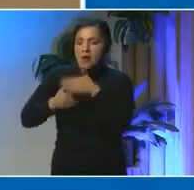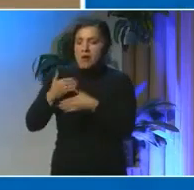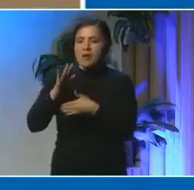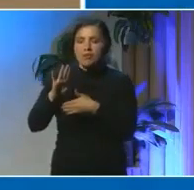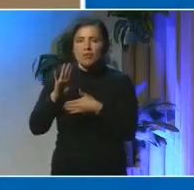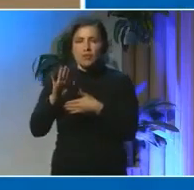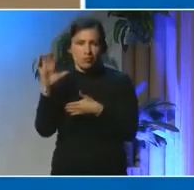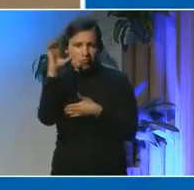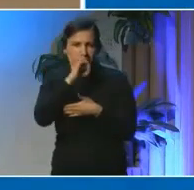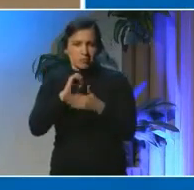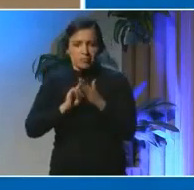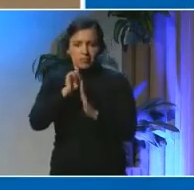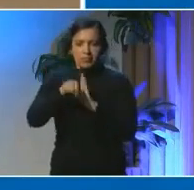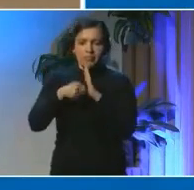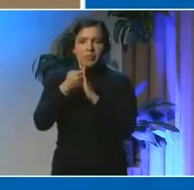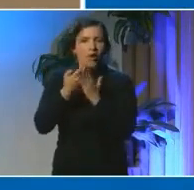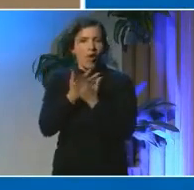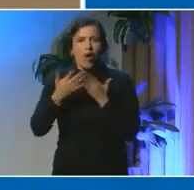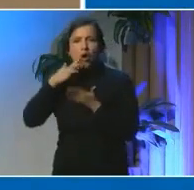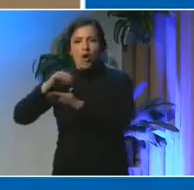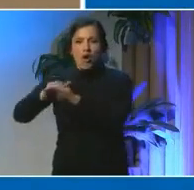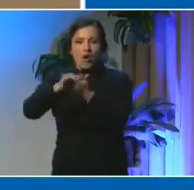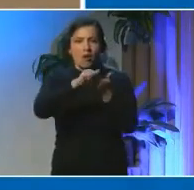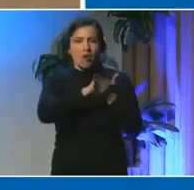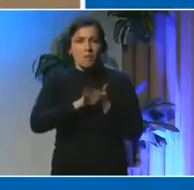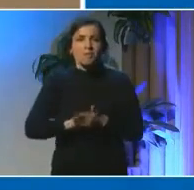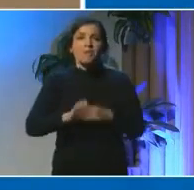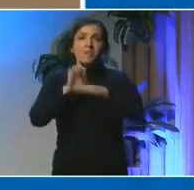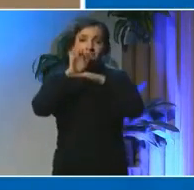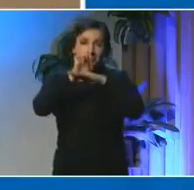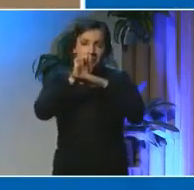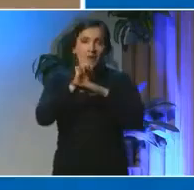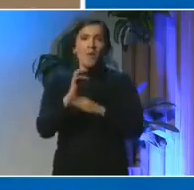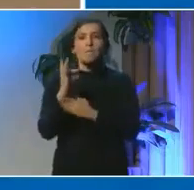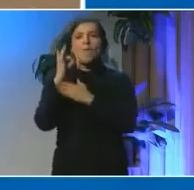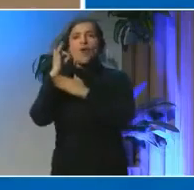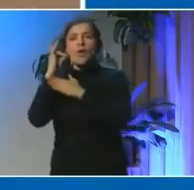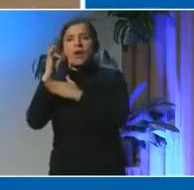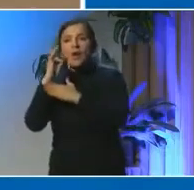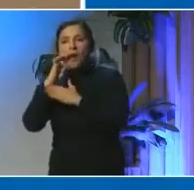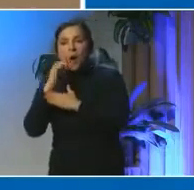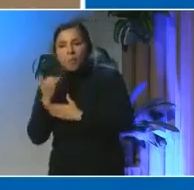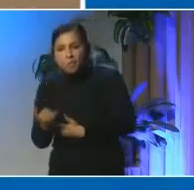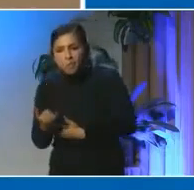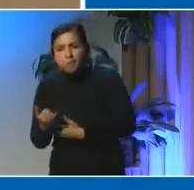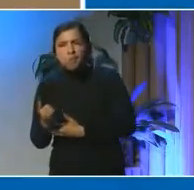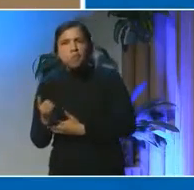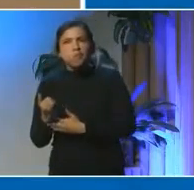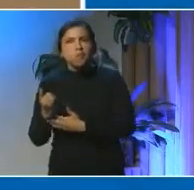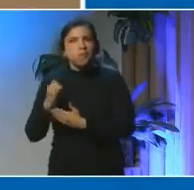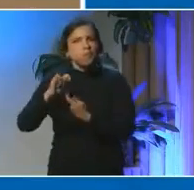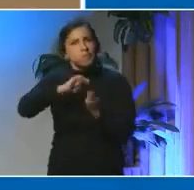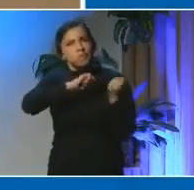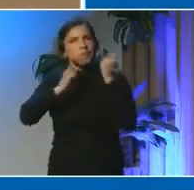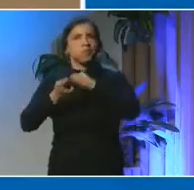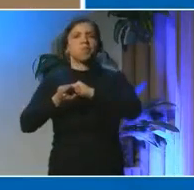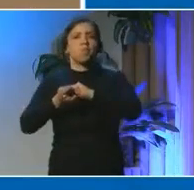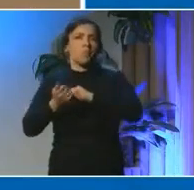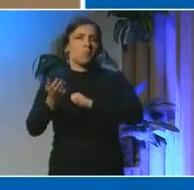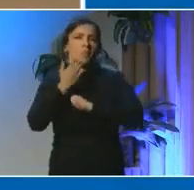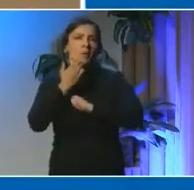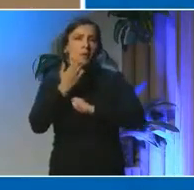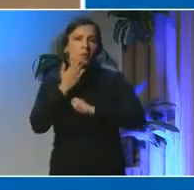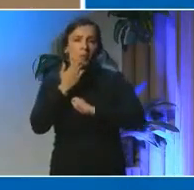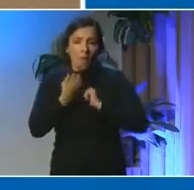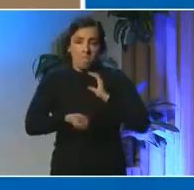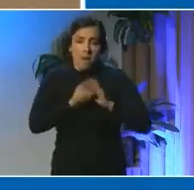materiales cómo es estas compañías están pasando de ese modelo de la cuna a la tumba donde producimos y desechamos todo